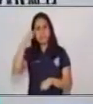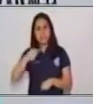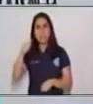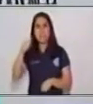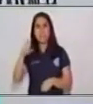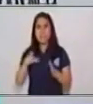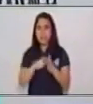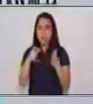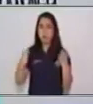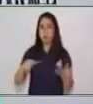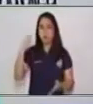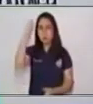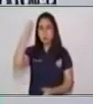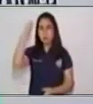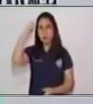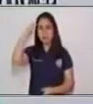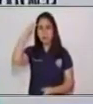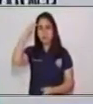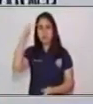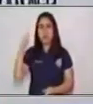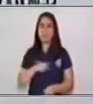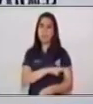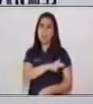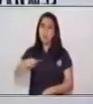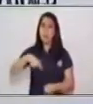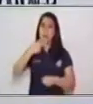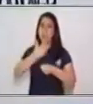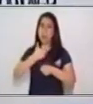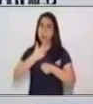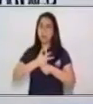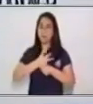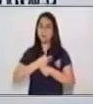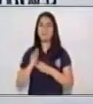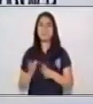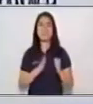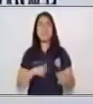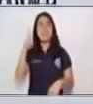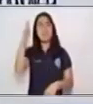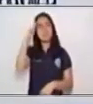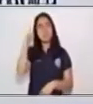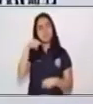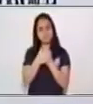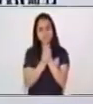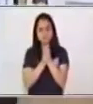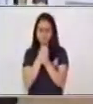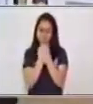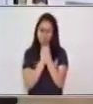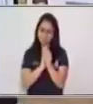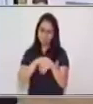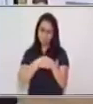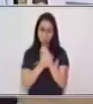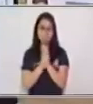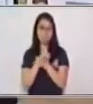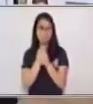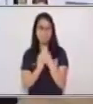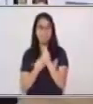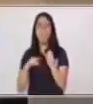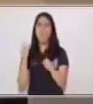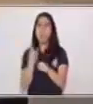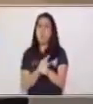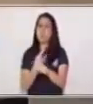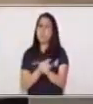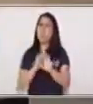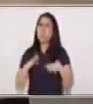de la República. Y recuérdate que siempre debes de lavar tus manos constantemente con agua y jabón, utilizar